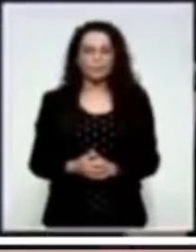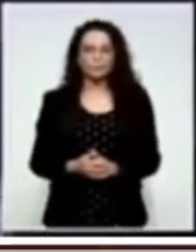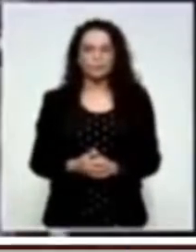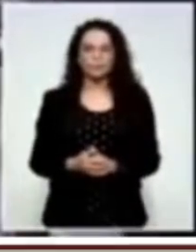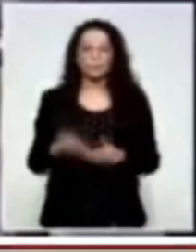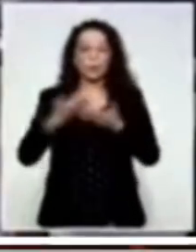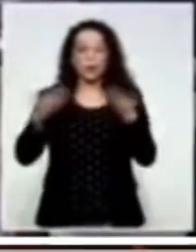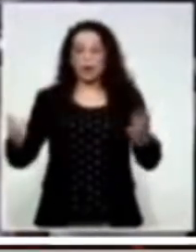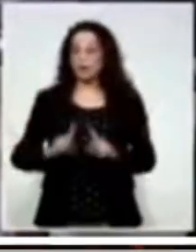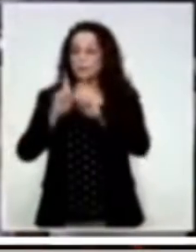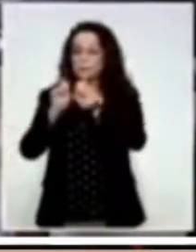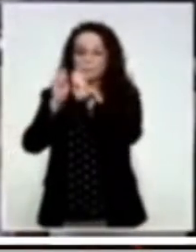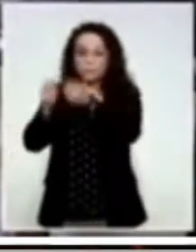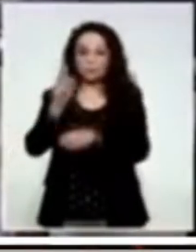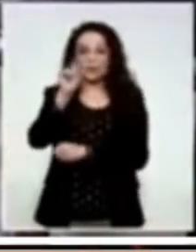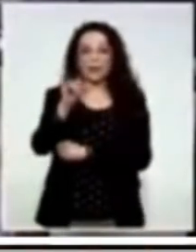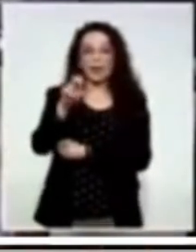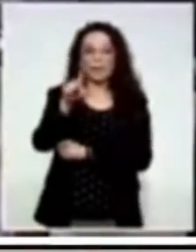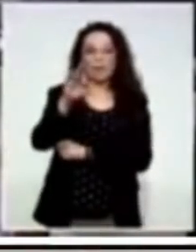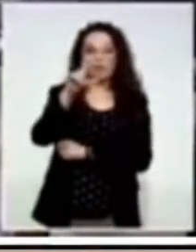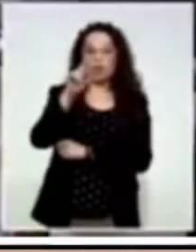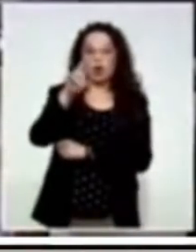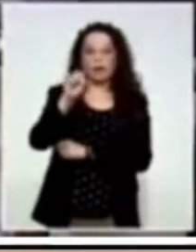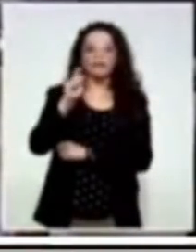Continuamos con Daniel Flores de Publimetro.